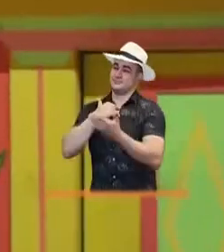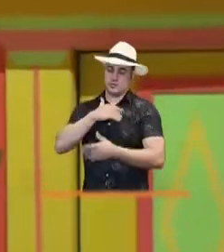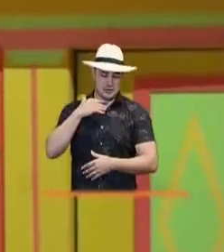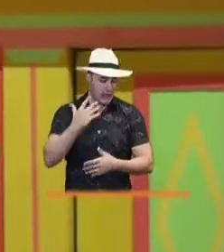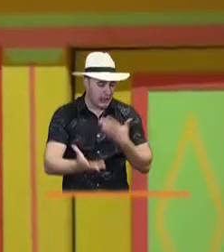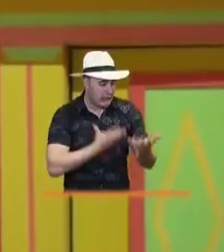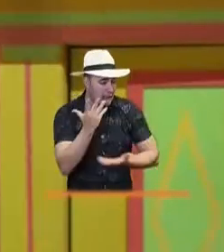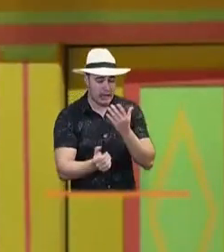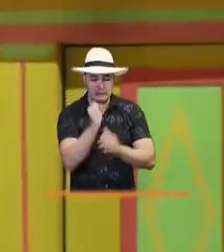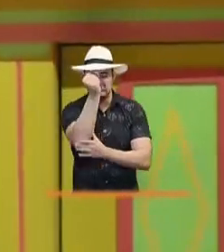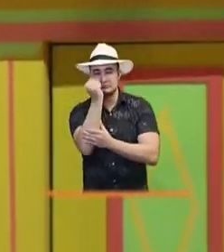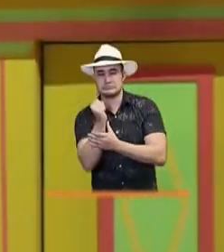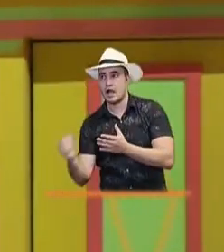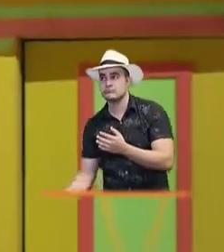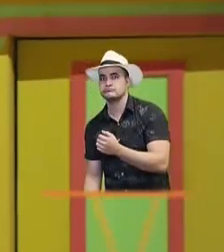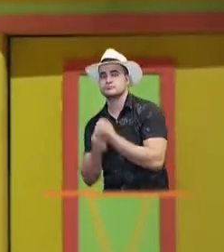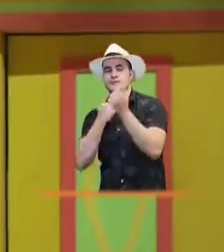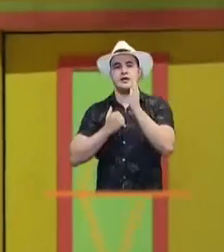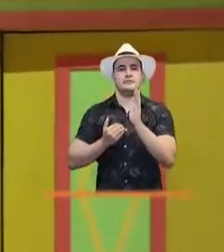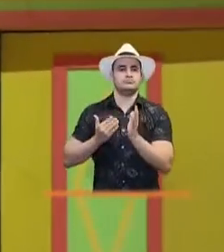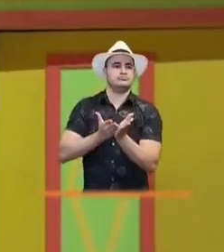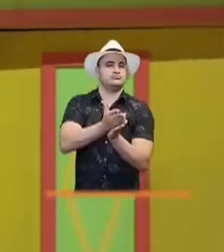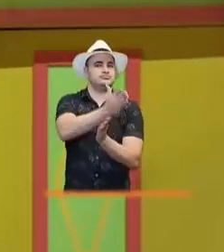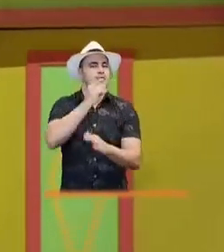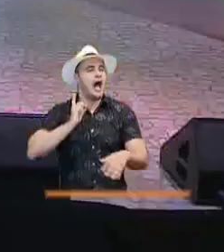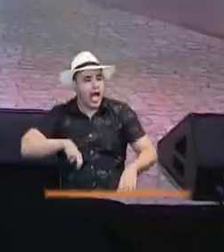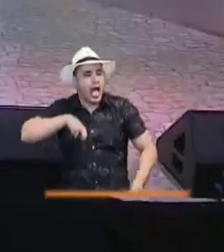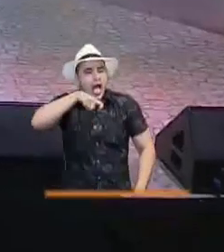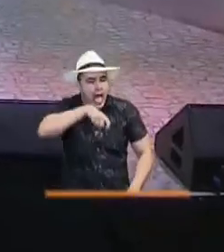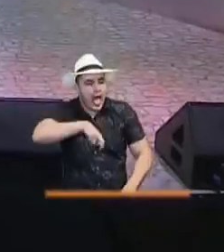fui a pie, viejo hasta Girardota.